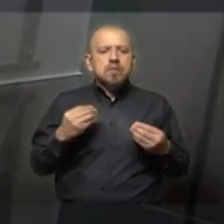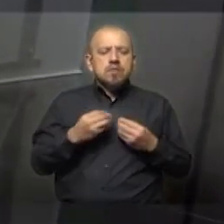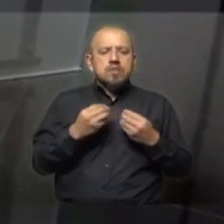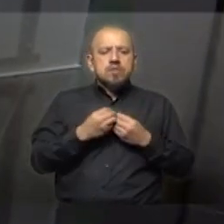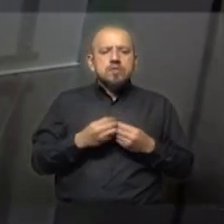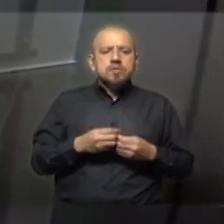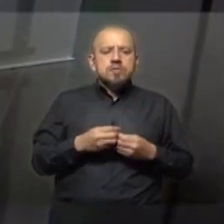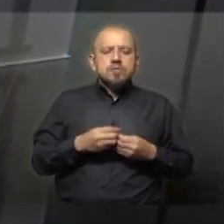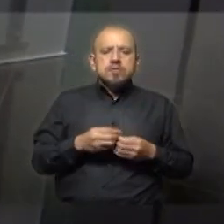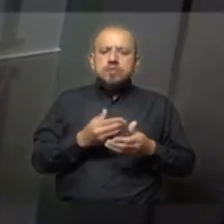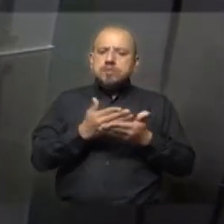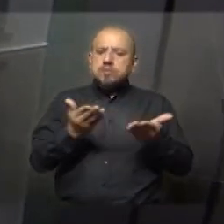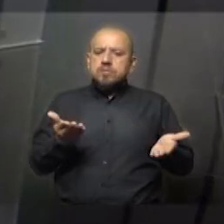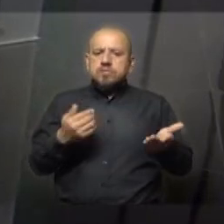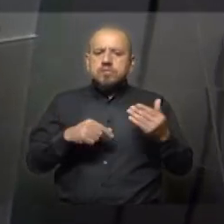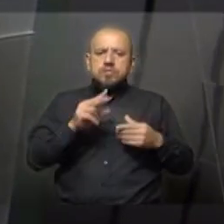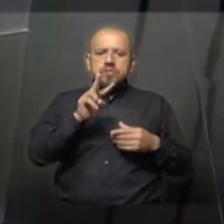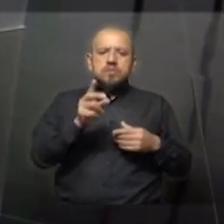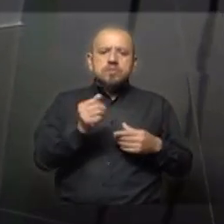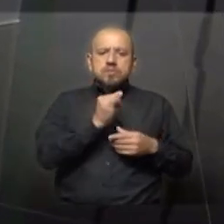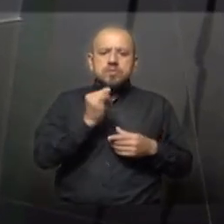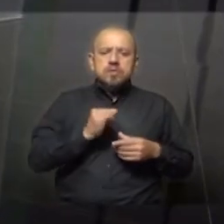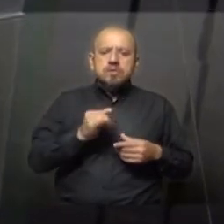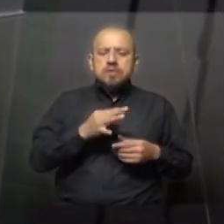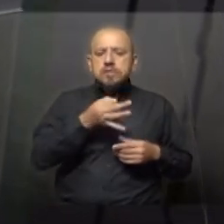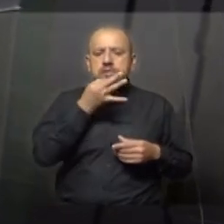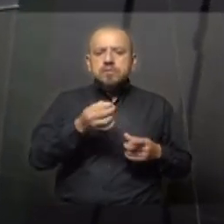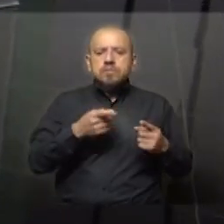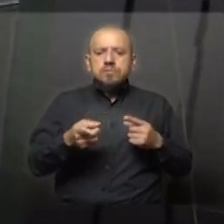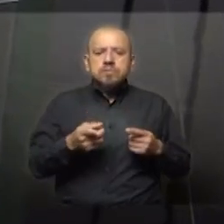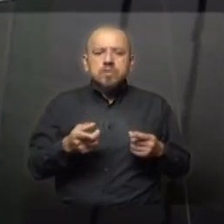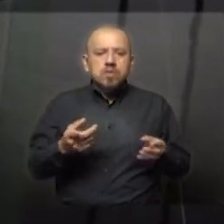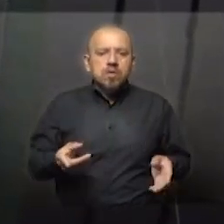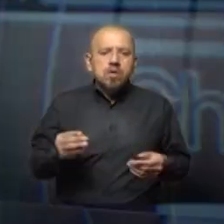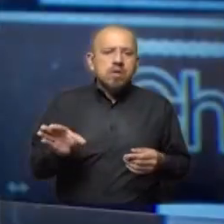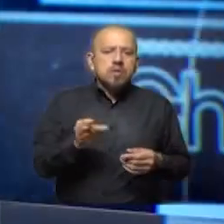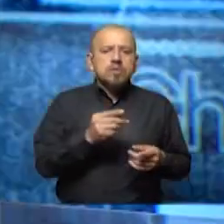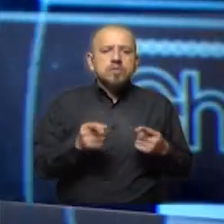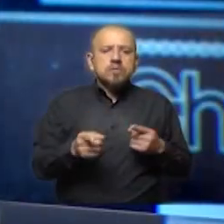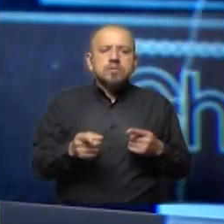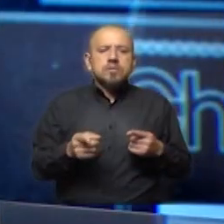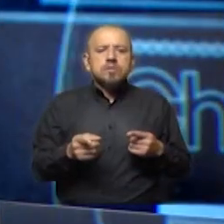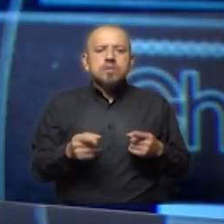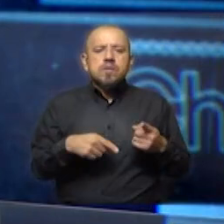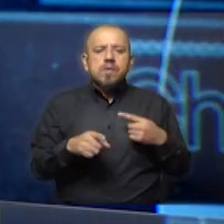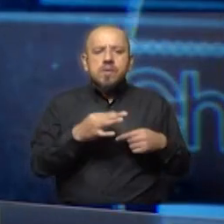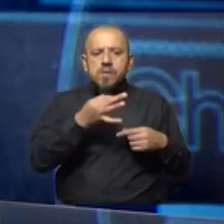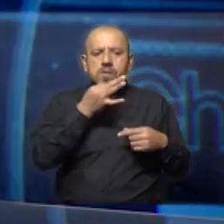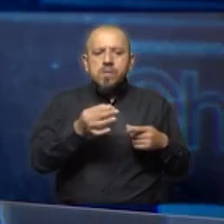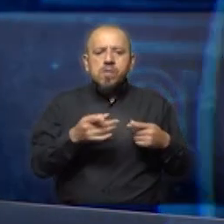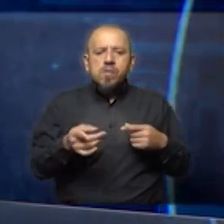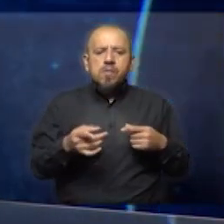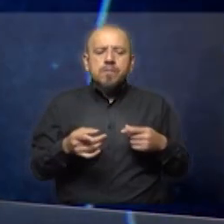biologicismo que tiene Eva Ferreira para referirse a todas las cuestiones No de hecho él habla de